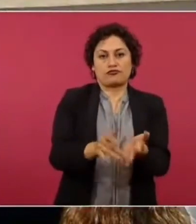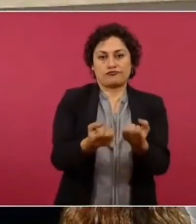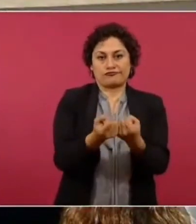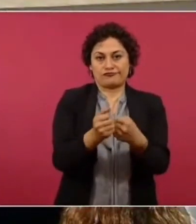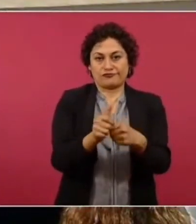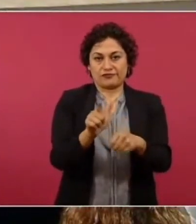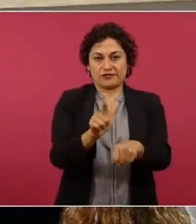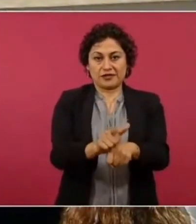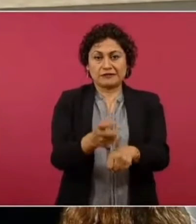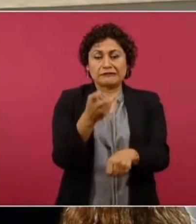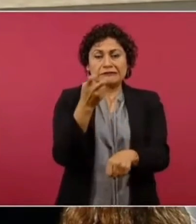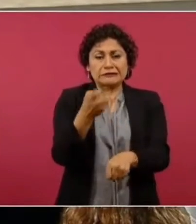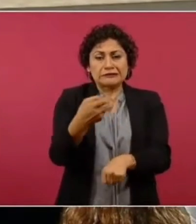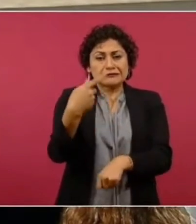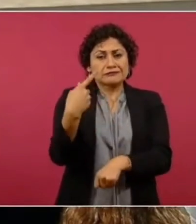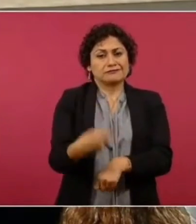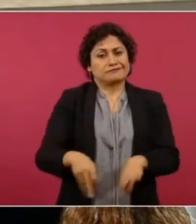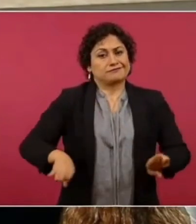Entonces,